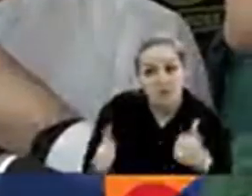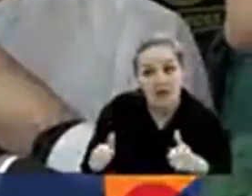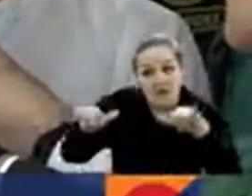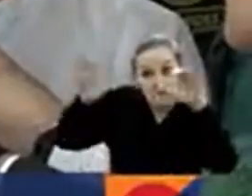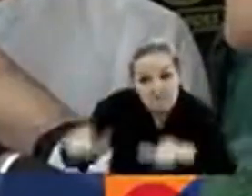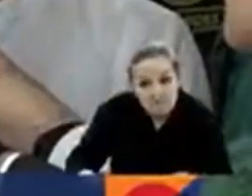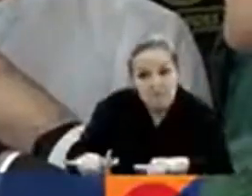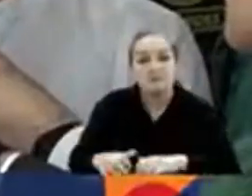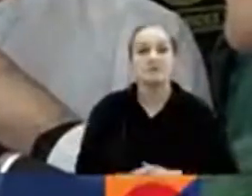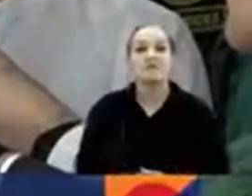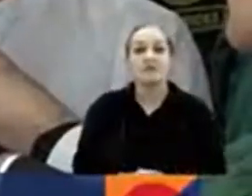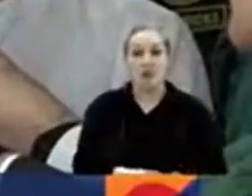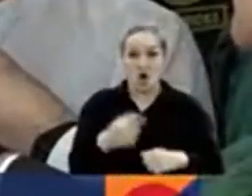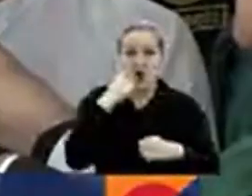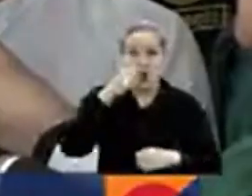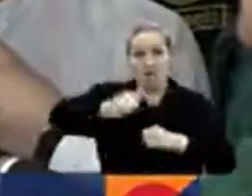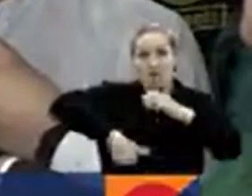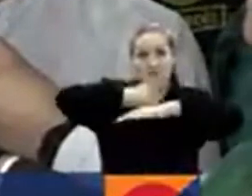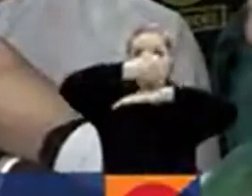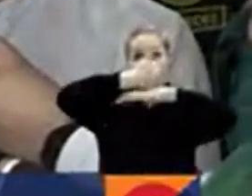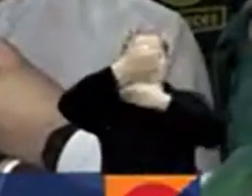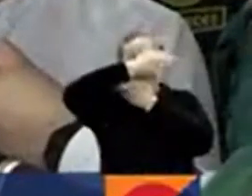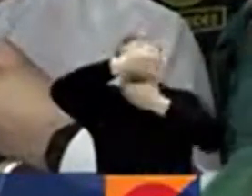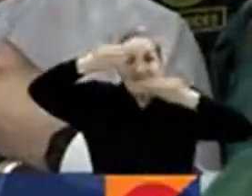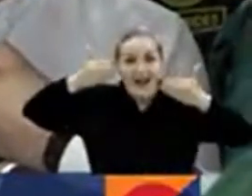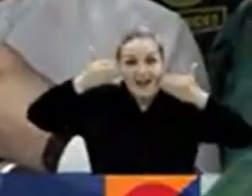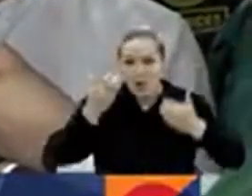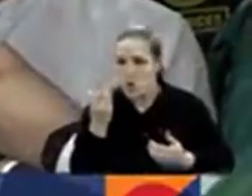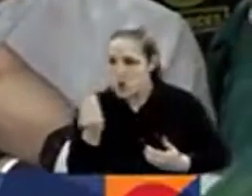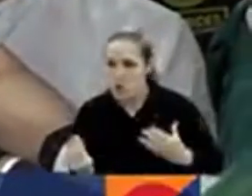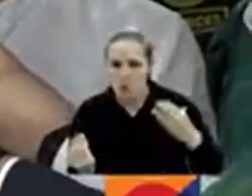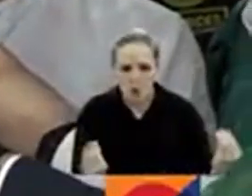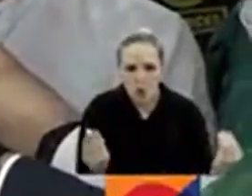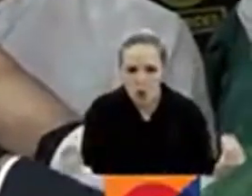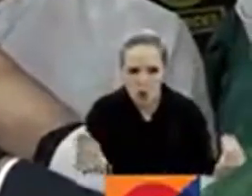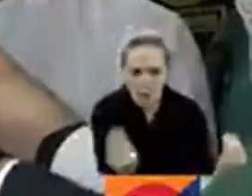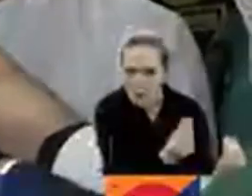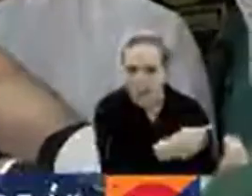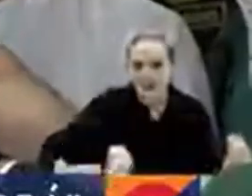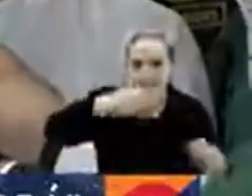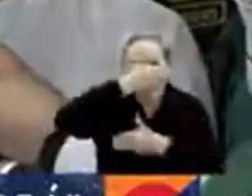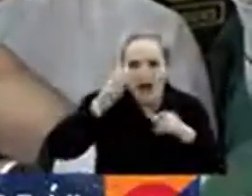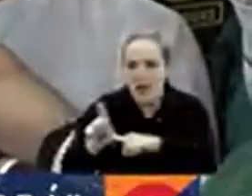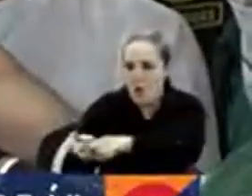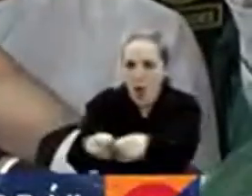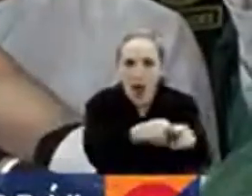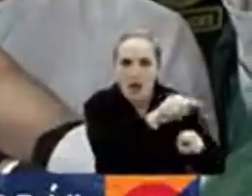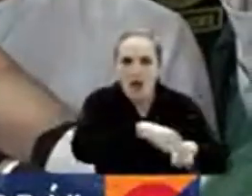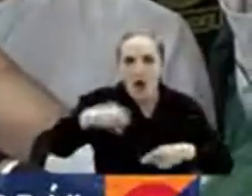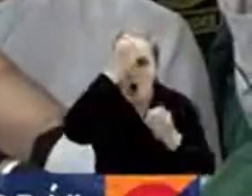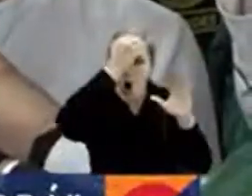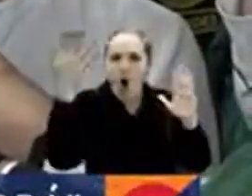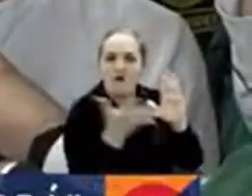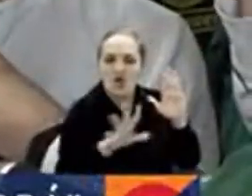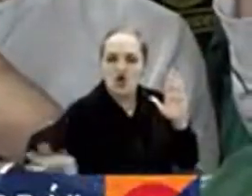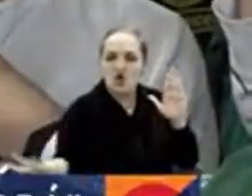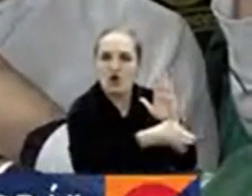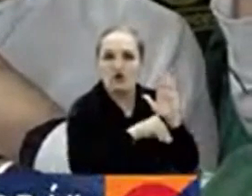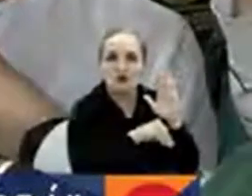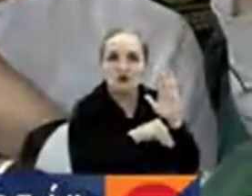O todas sus estructuras acatan el cese bilateral que se ha